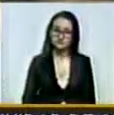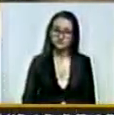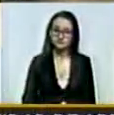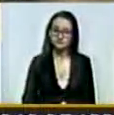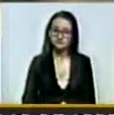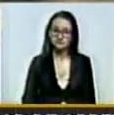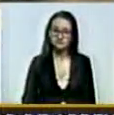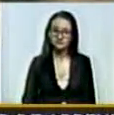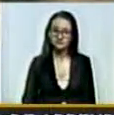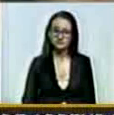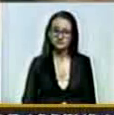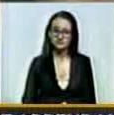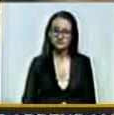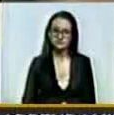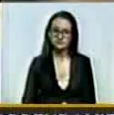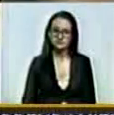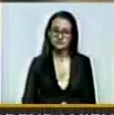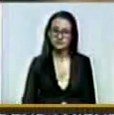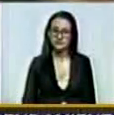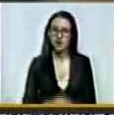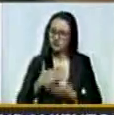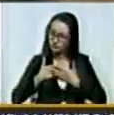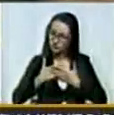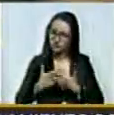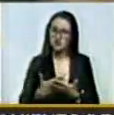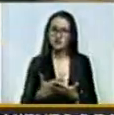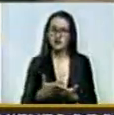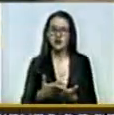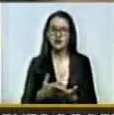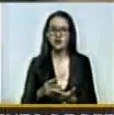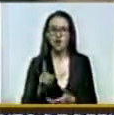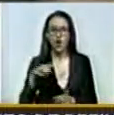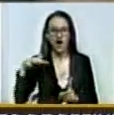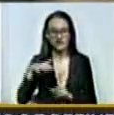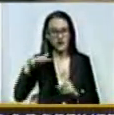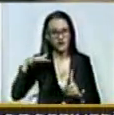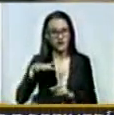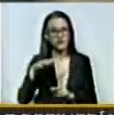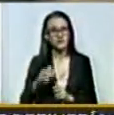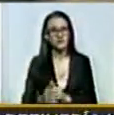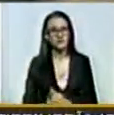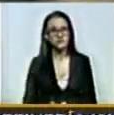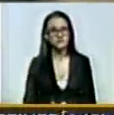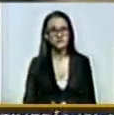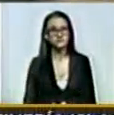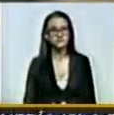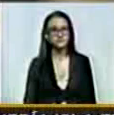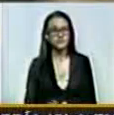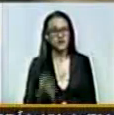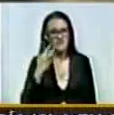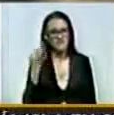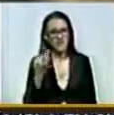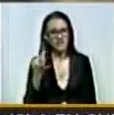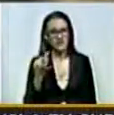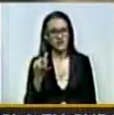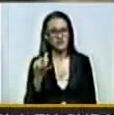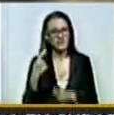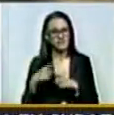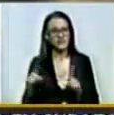nos presta solidaridad o desde donde se nos ataca. Nuestra realidad es muy